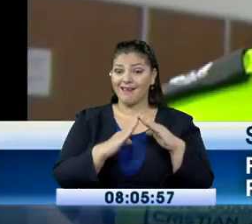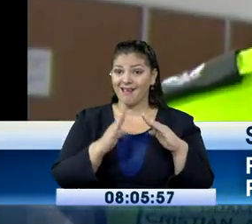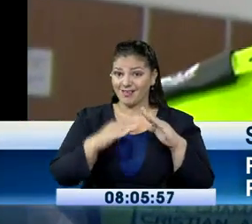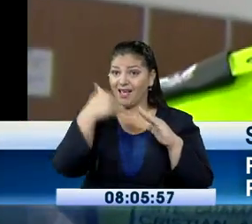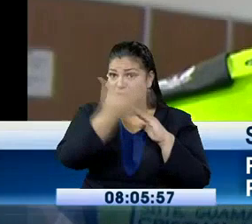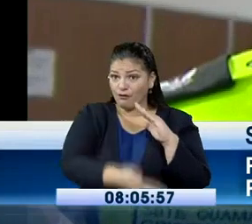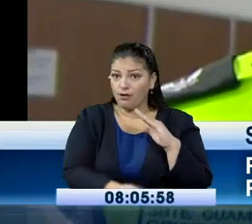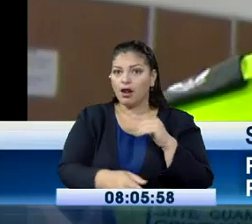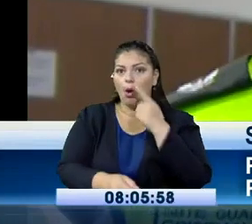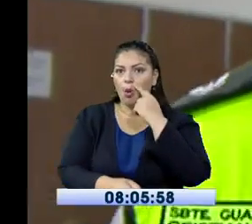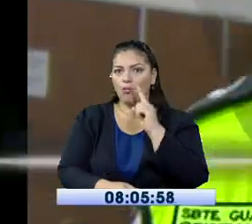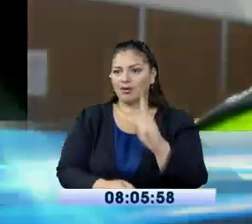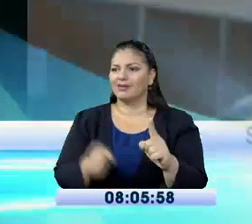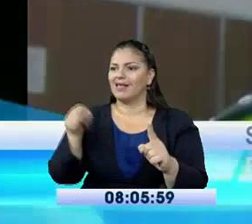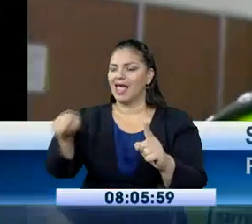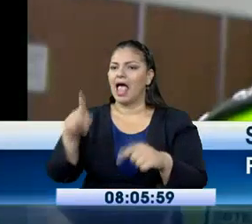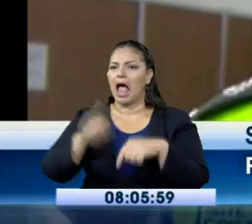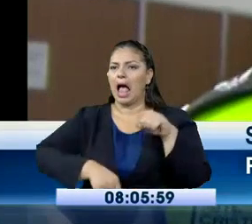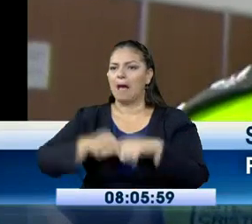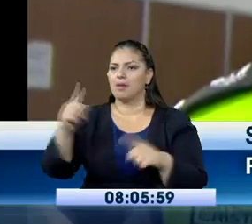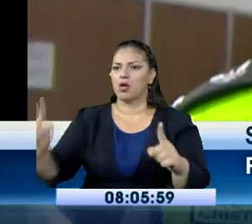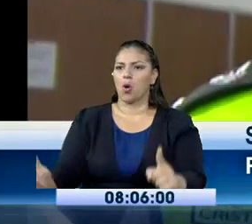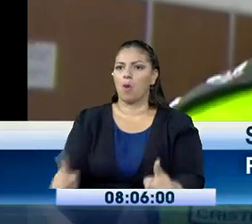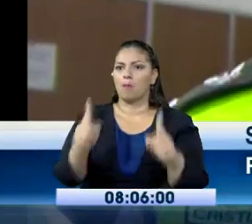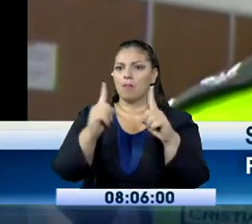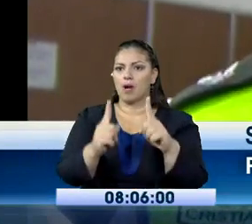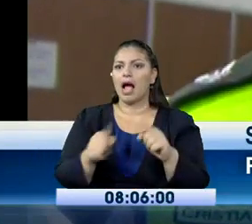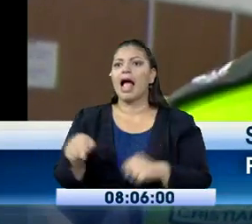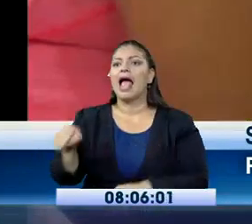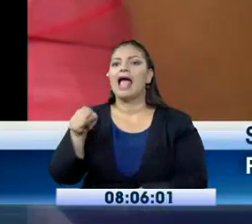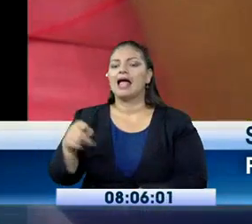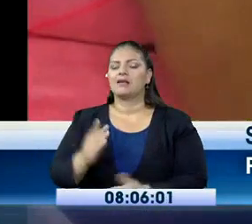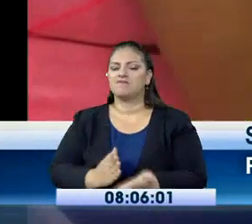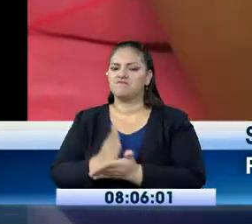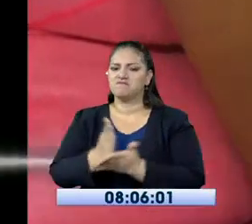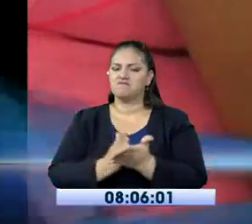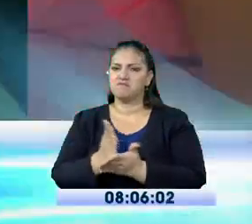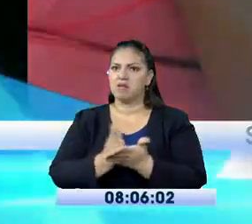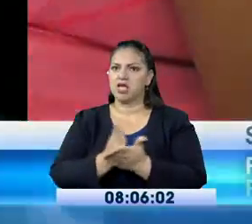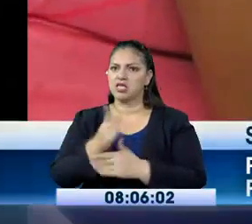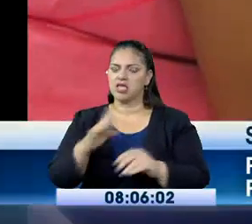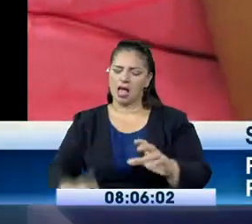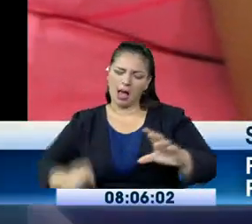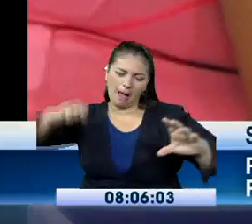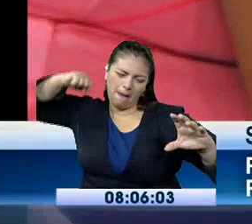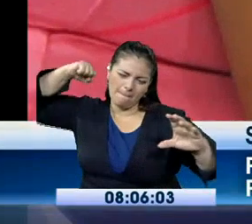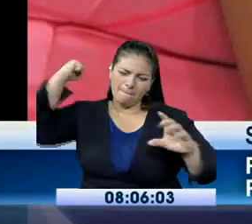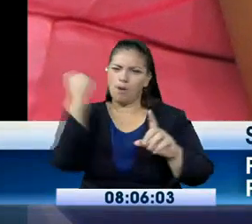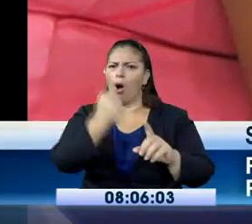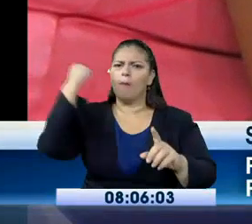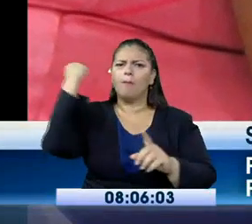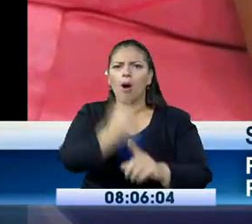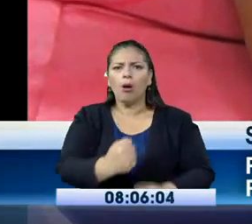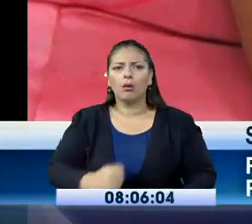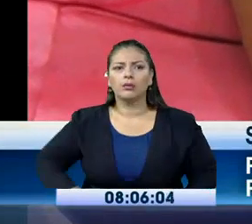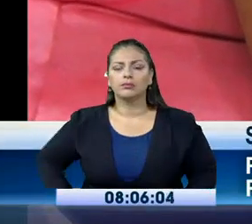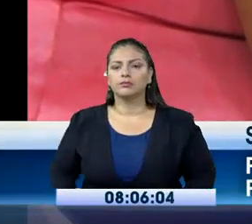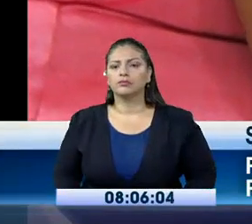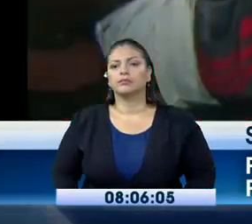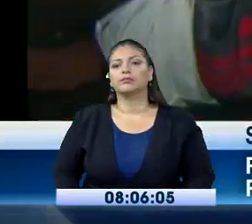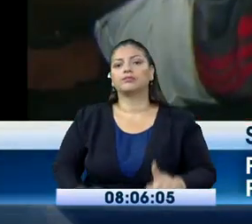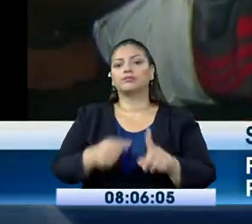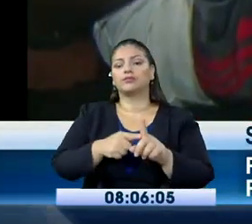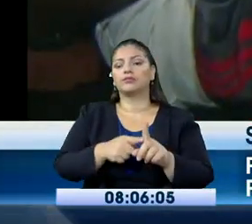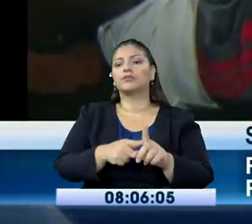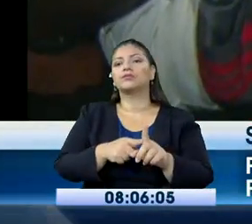exterior. Asimismo, se procedió a realizar la aprehensión. La hermana del afectado asegura que durante el